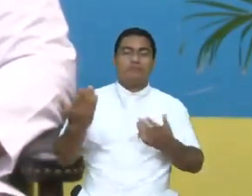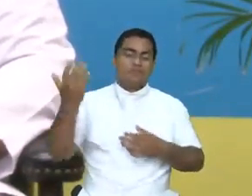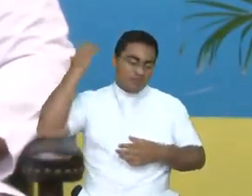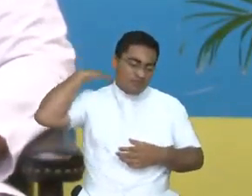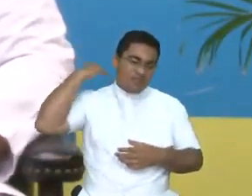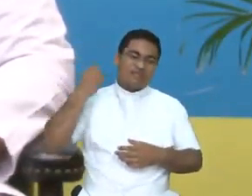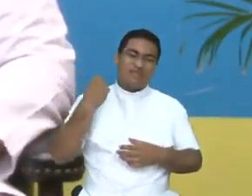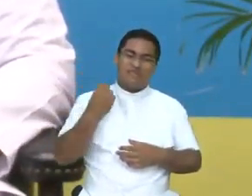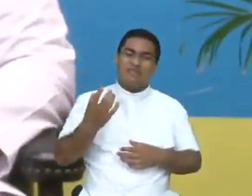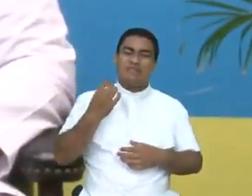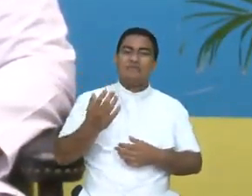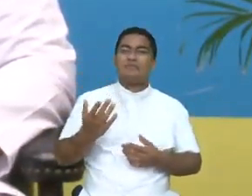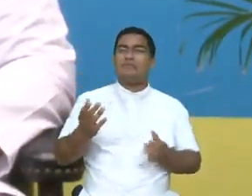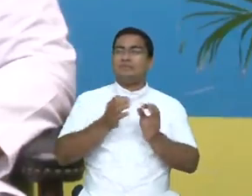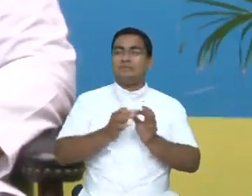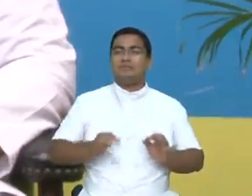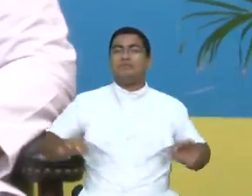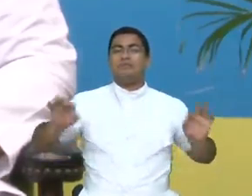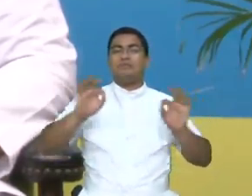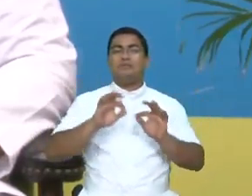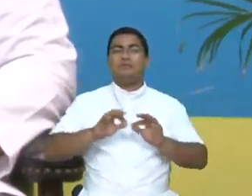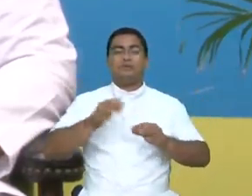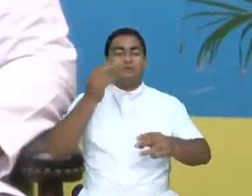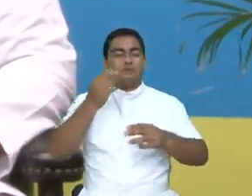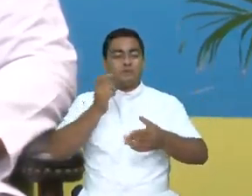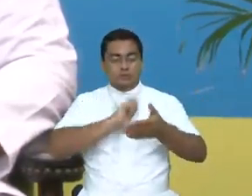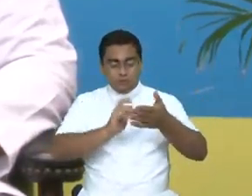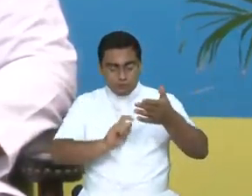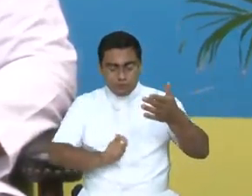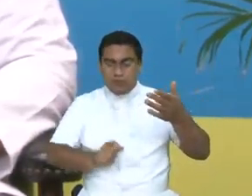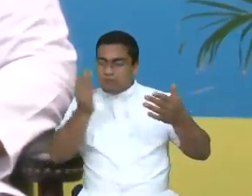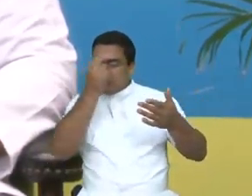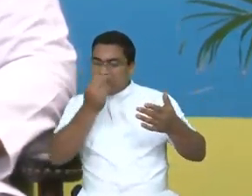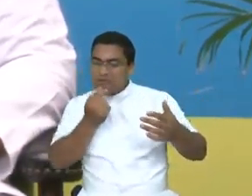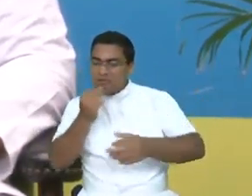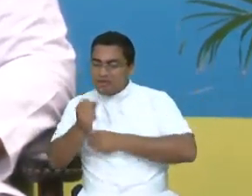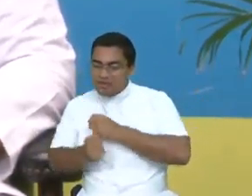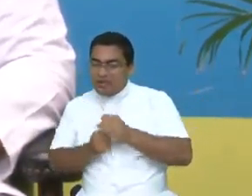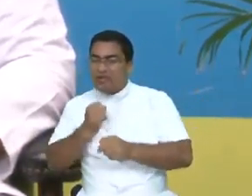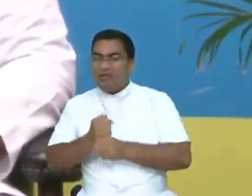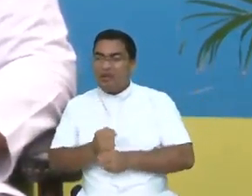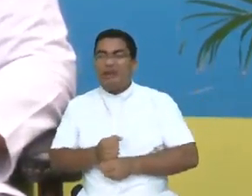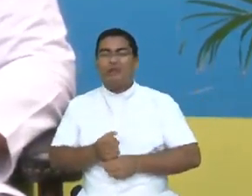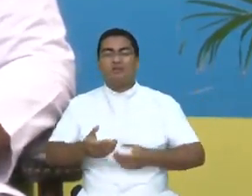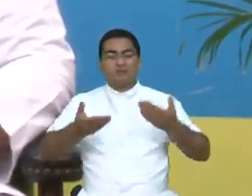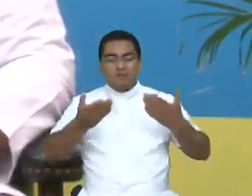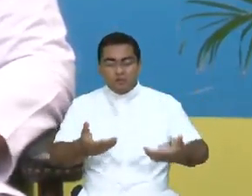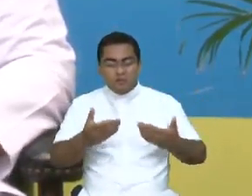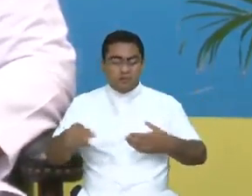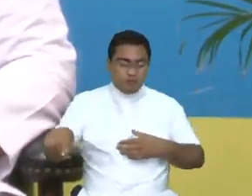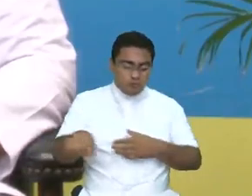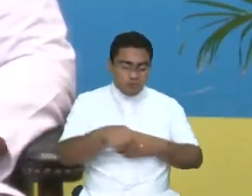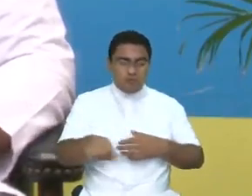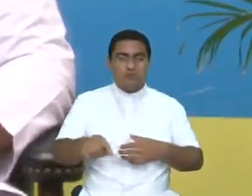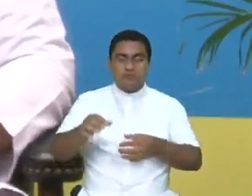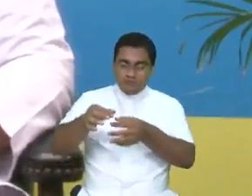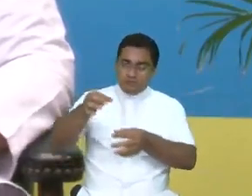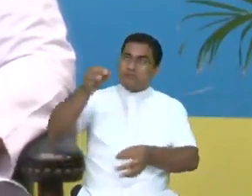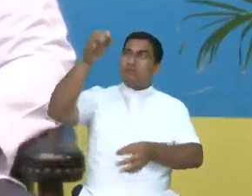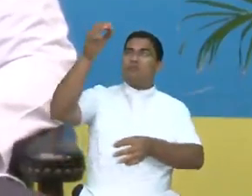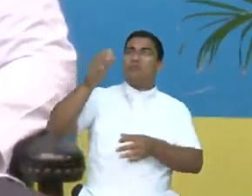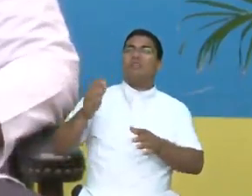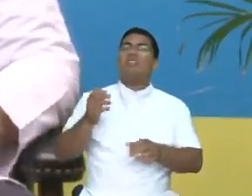pues lo más importante es hacer una buena historia clínica. Hay que preguntarle su edad, y se le toma el peso, la talla, las presiones, se le pregunta